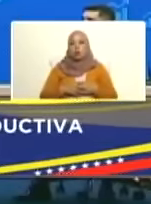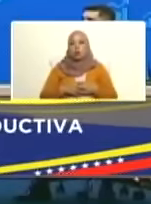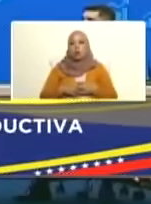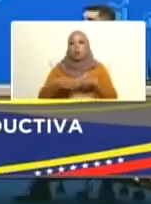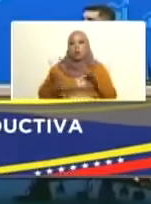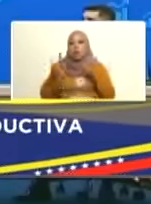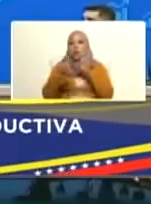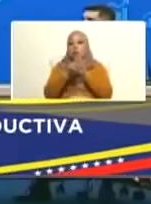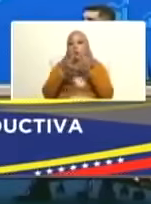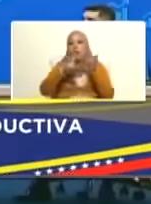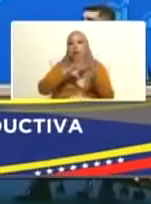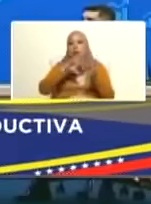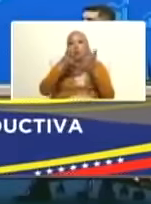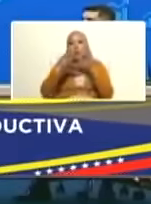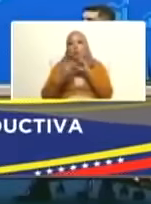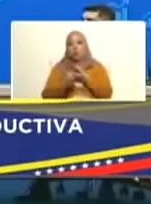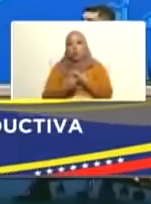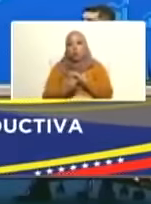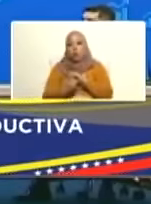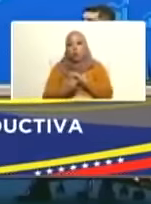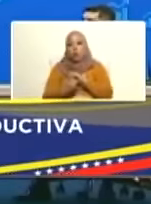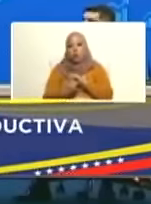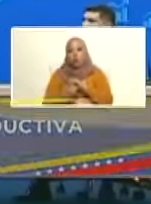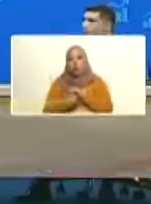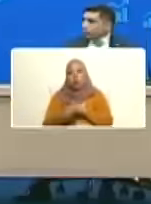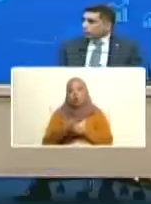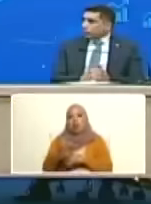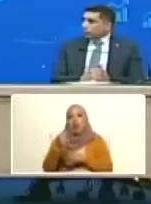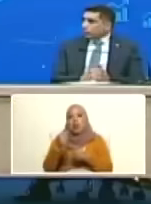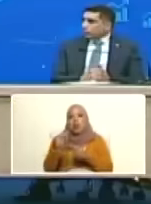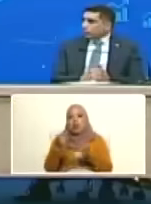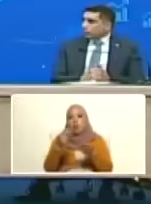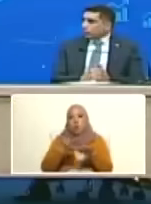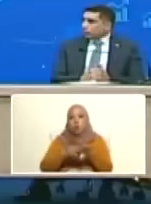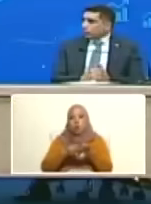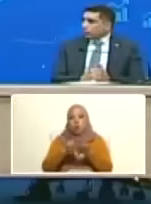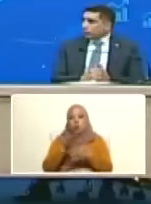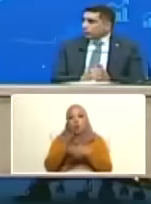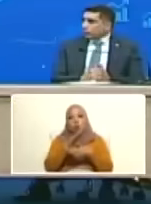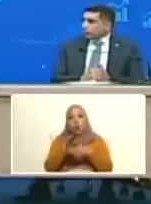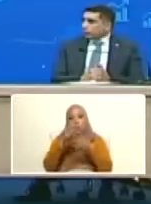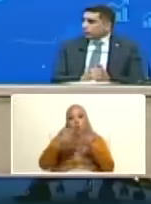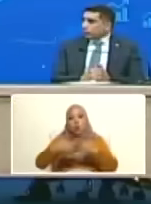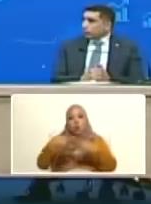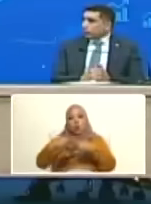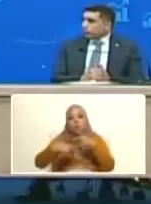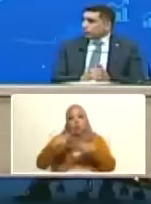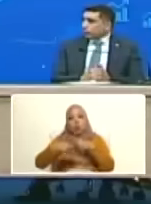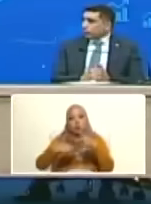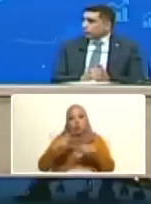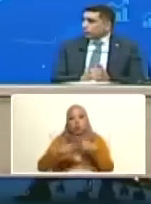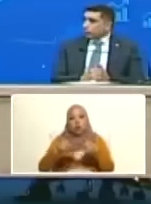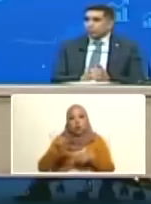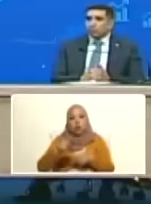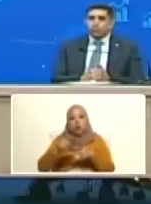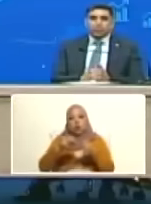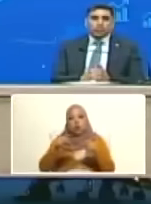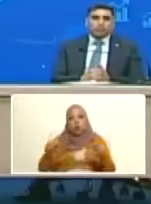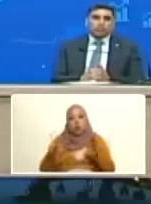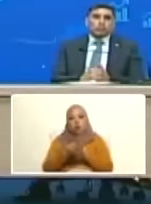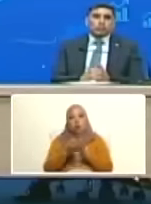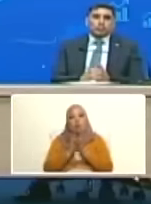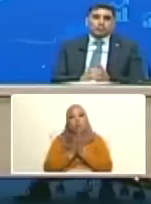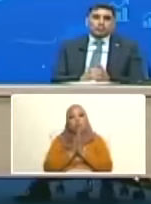decreto de exoneraciones necesarias para proteger la producción nacional. Por